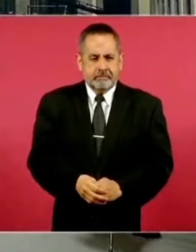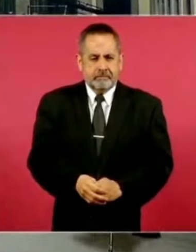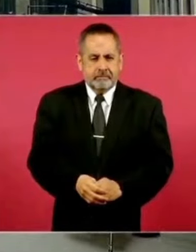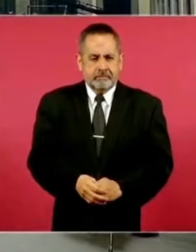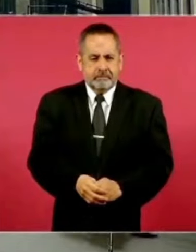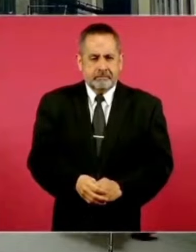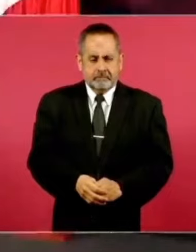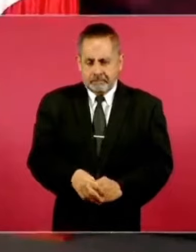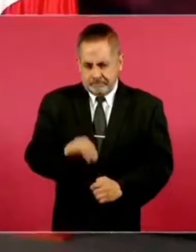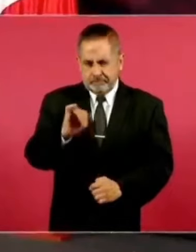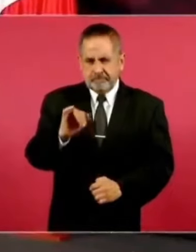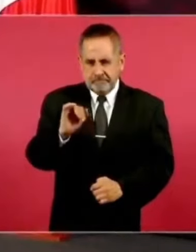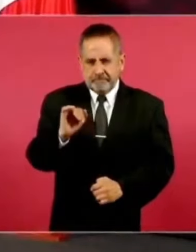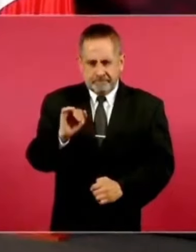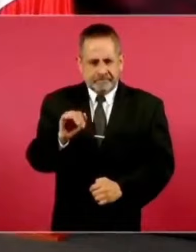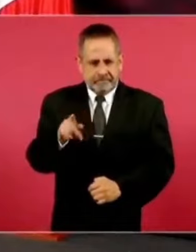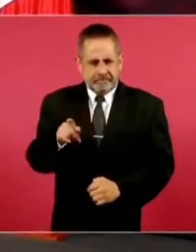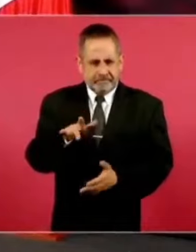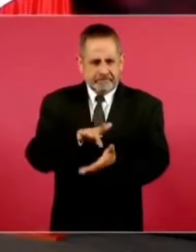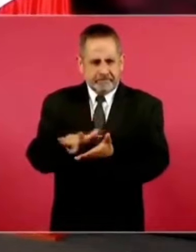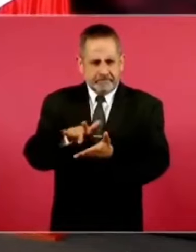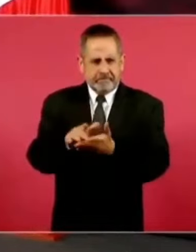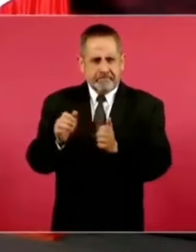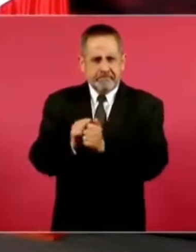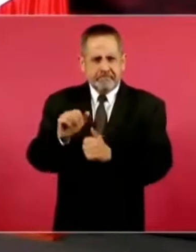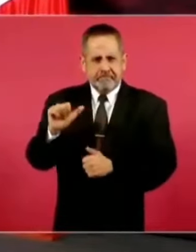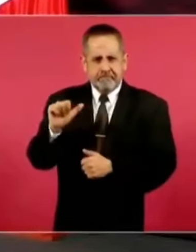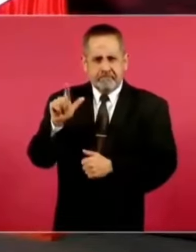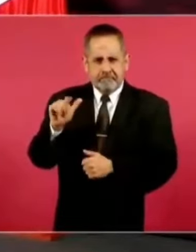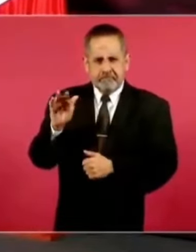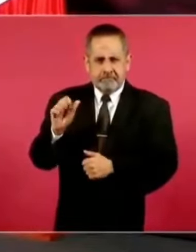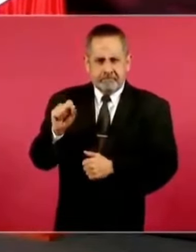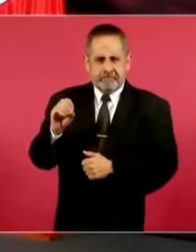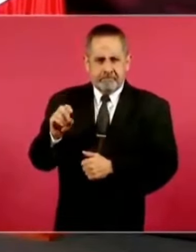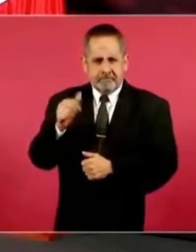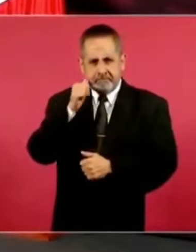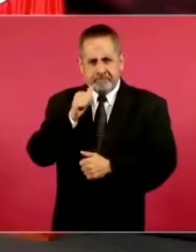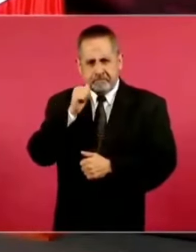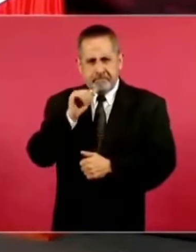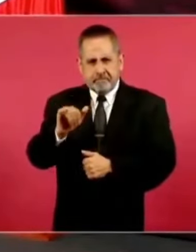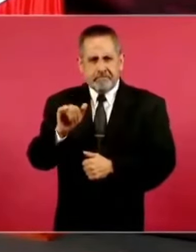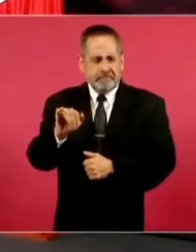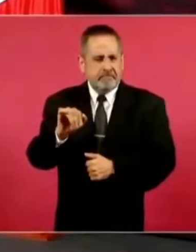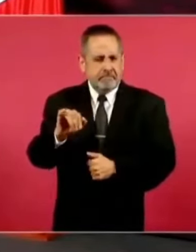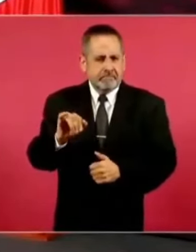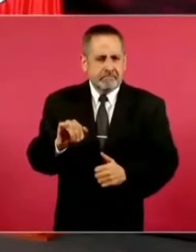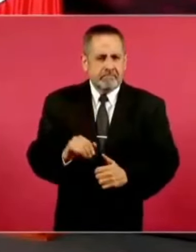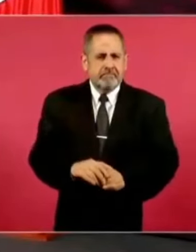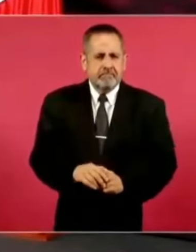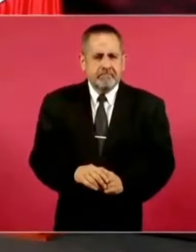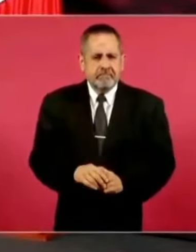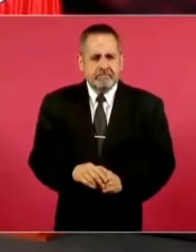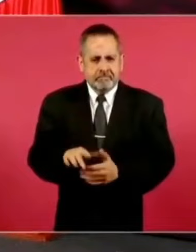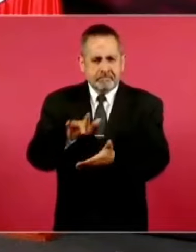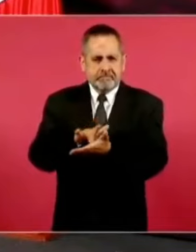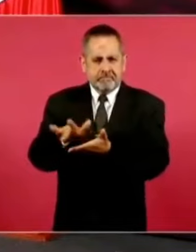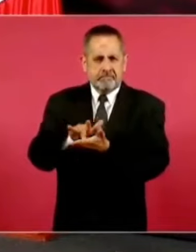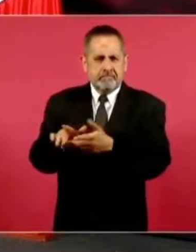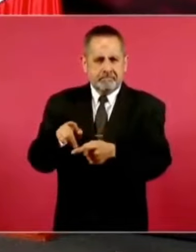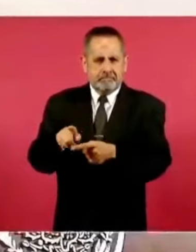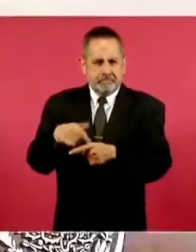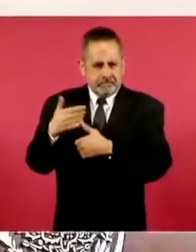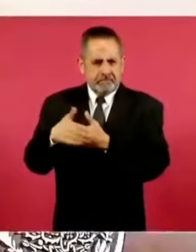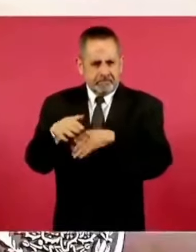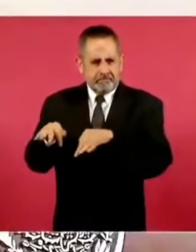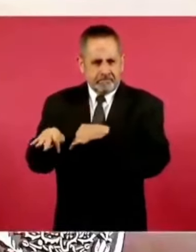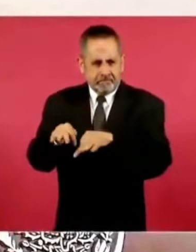Estamos apoyando mucho, Alfonso, siempre. Sí, estamos apoyando y estamos